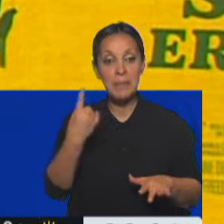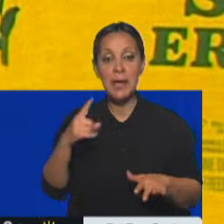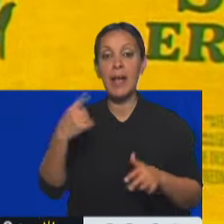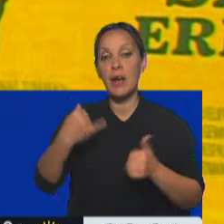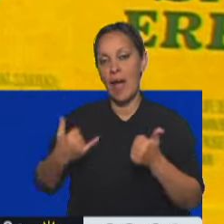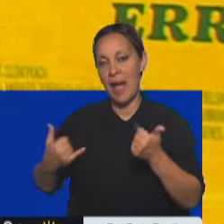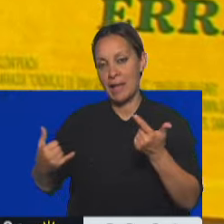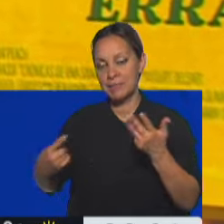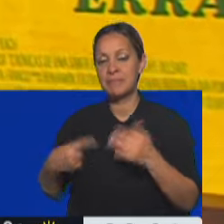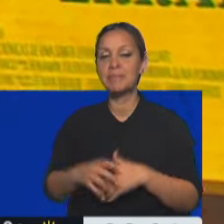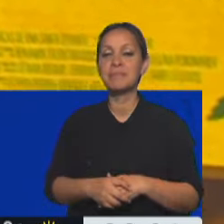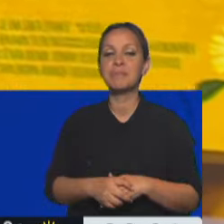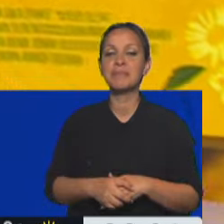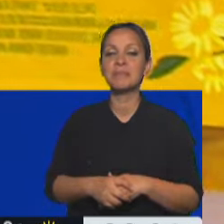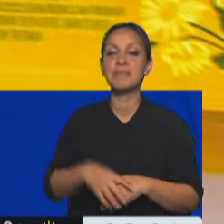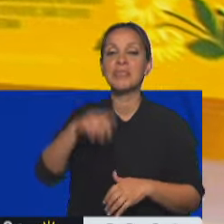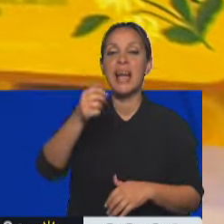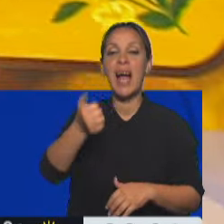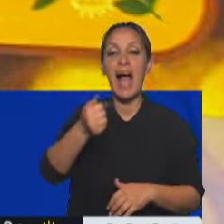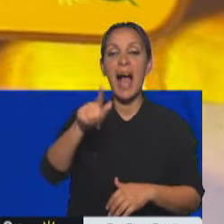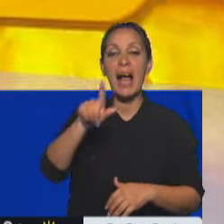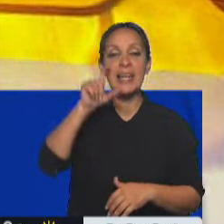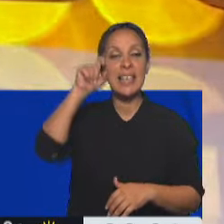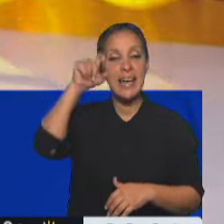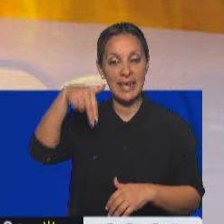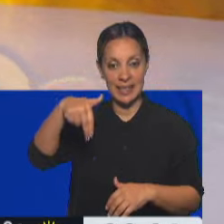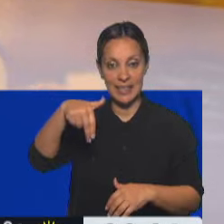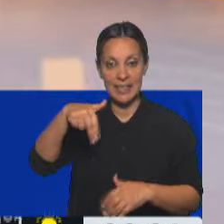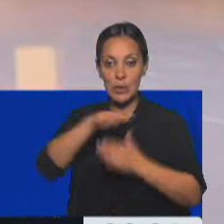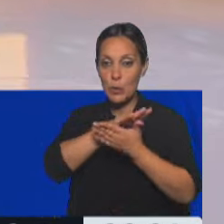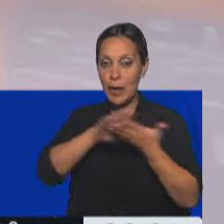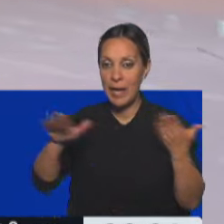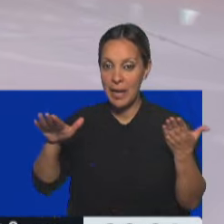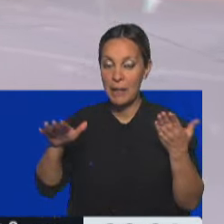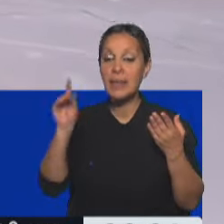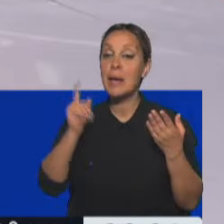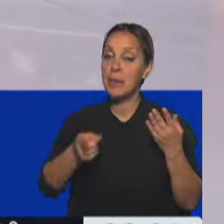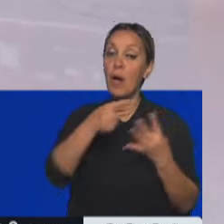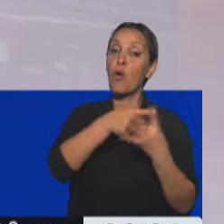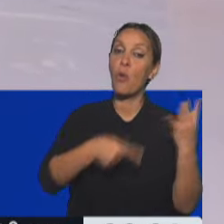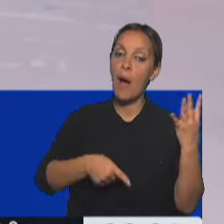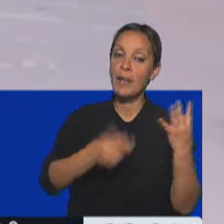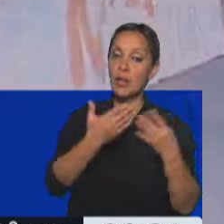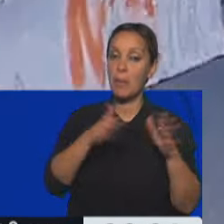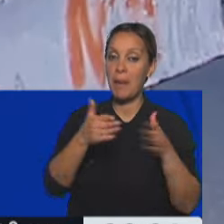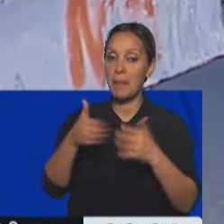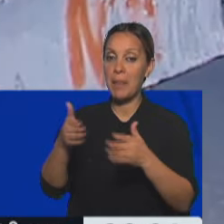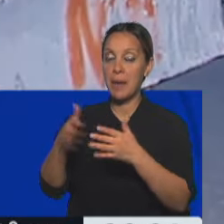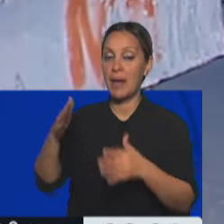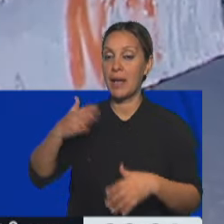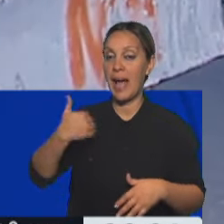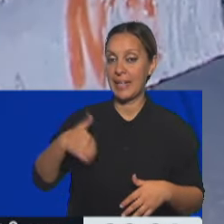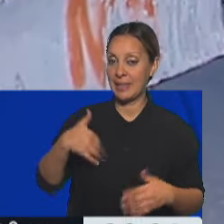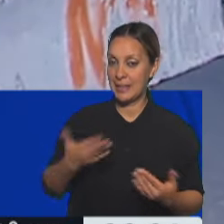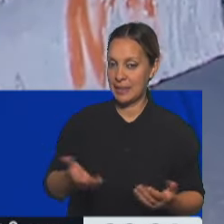la nueva de Alien, Alien Romulus en este caso, y tenemos 4 estrenos argentinos y vamos a comenzar y arrancamos con los